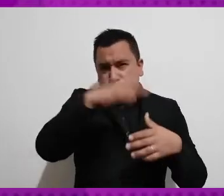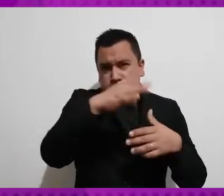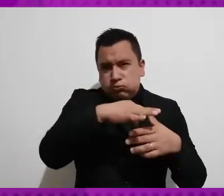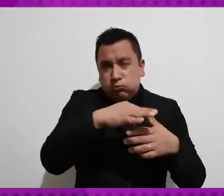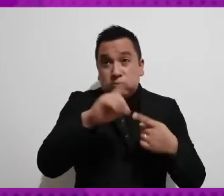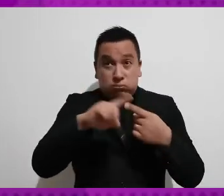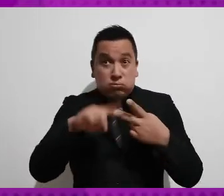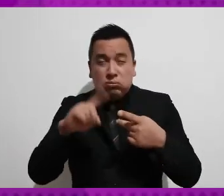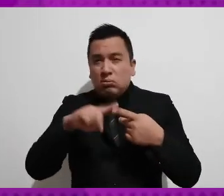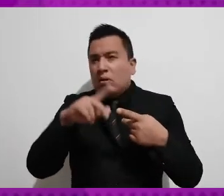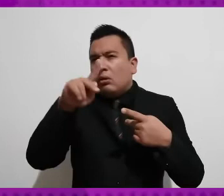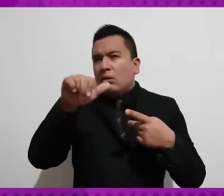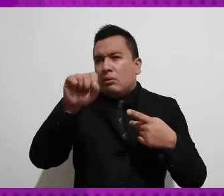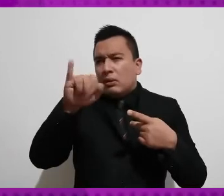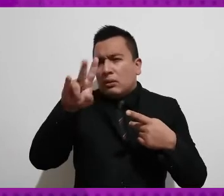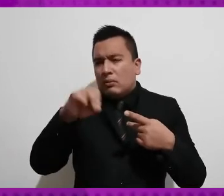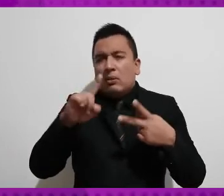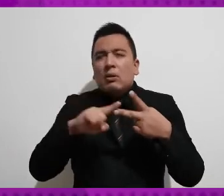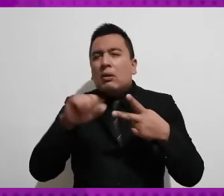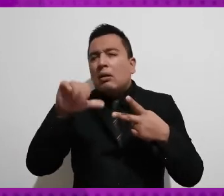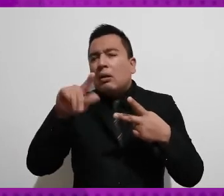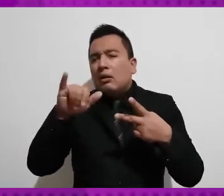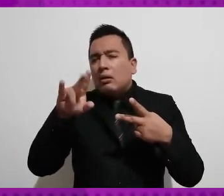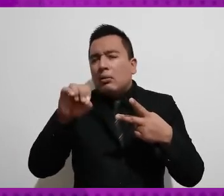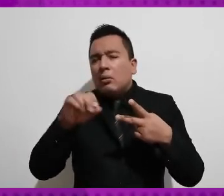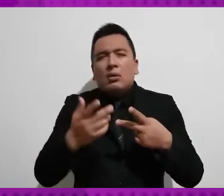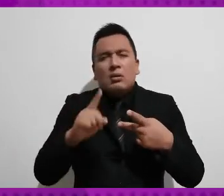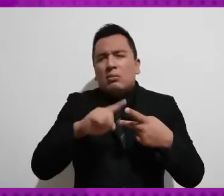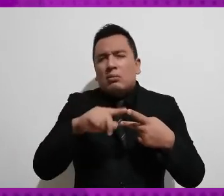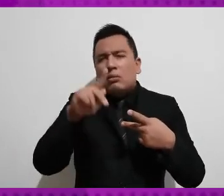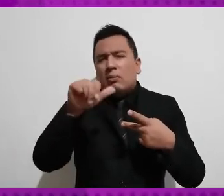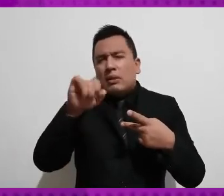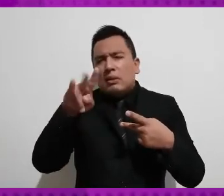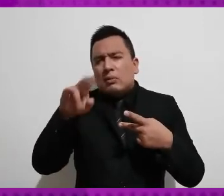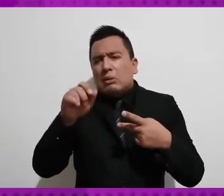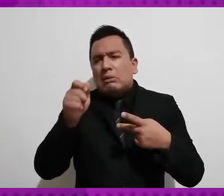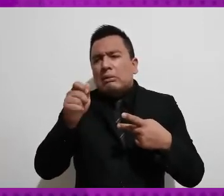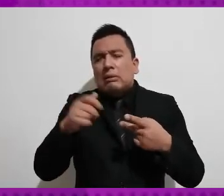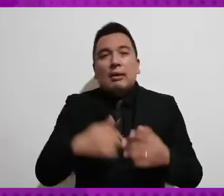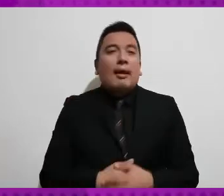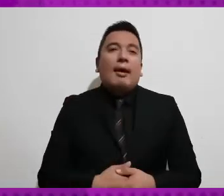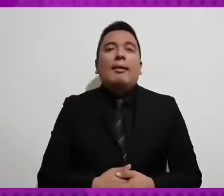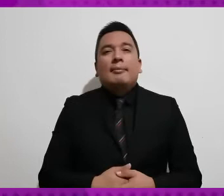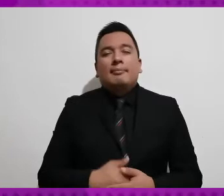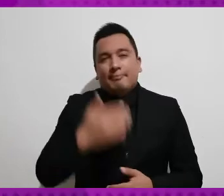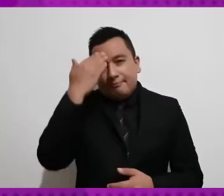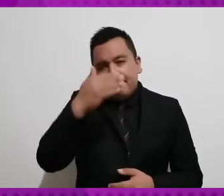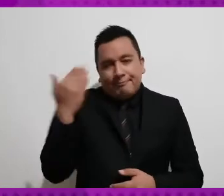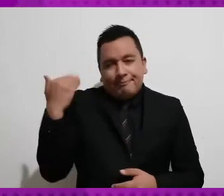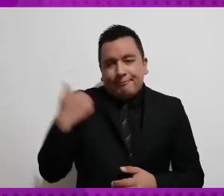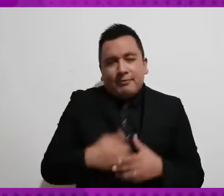pasivo, a lo largo de, en los procesos electorales pasados, se implementaron